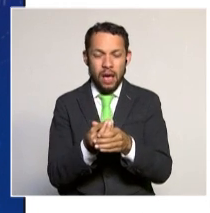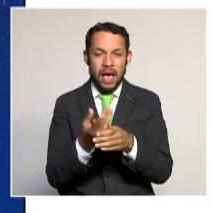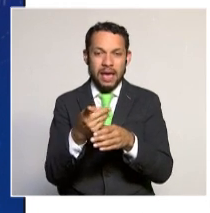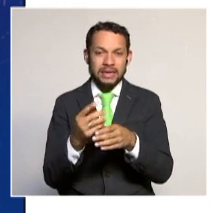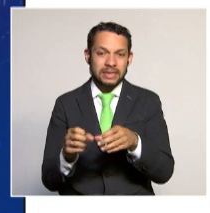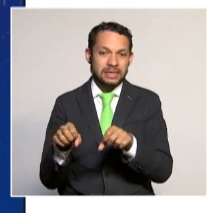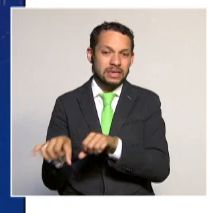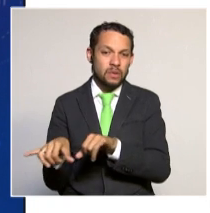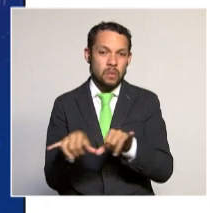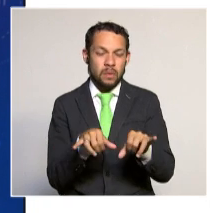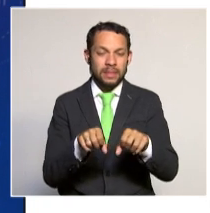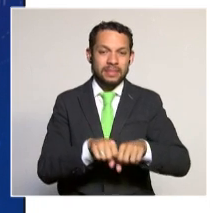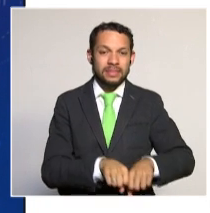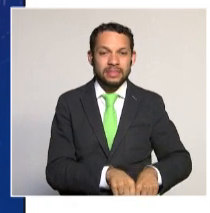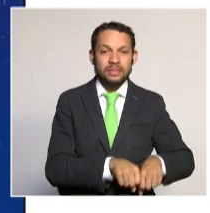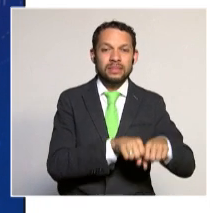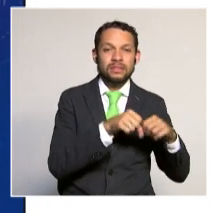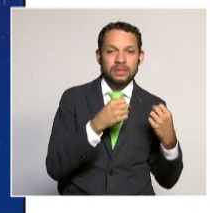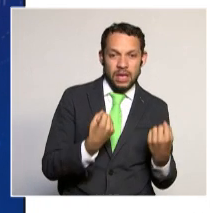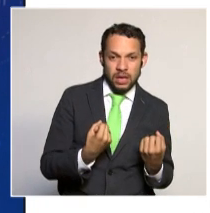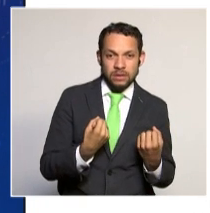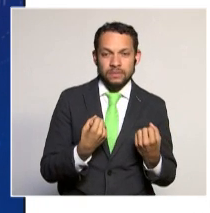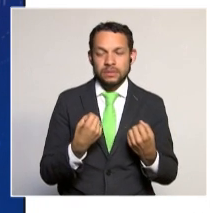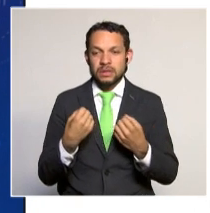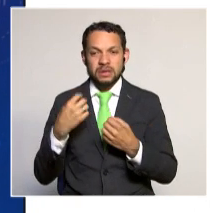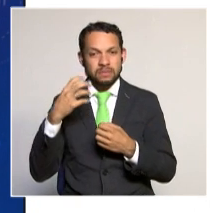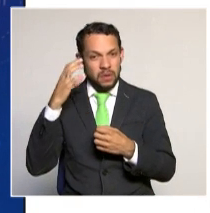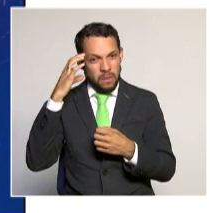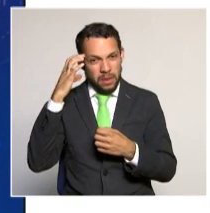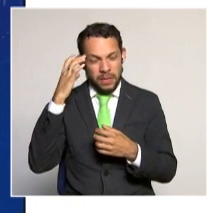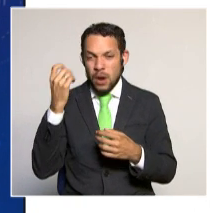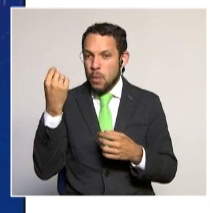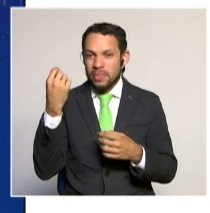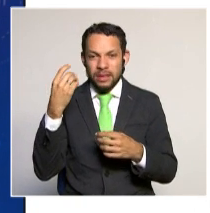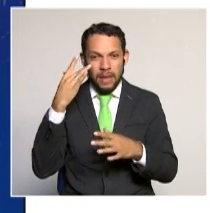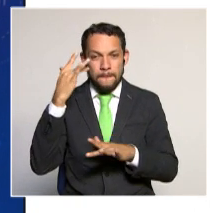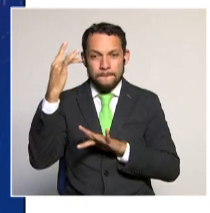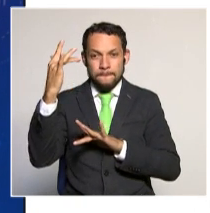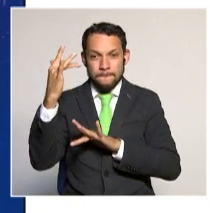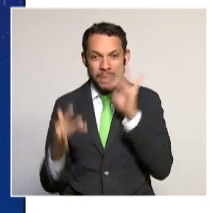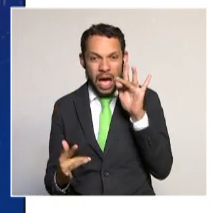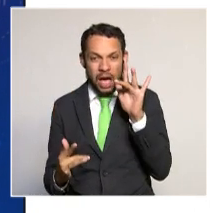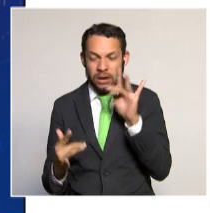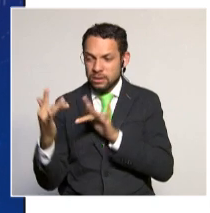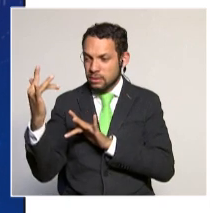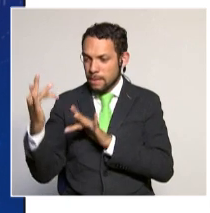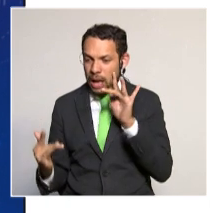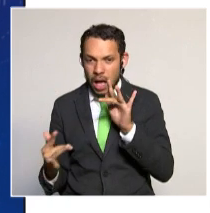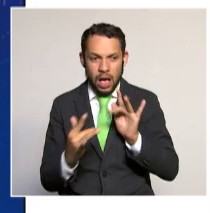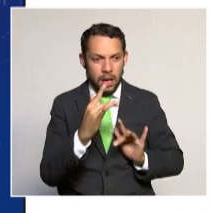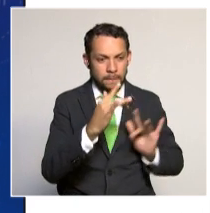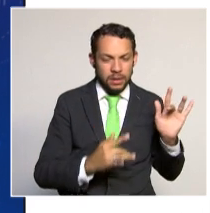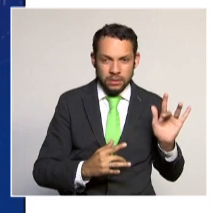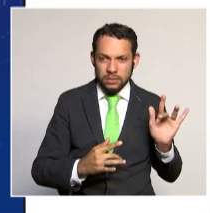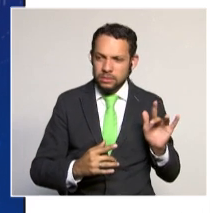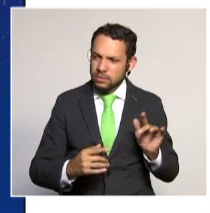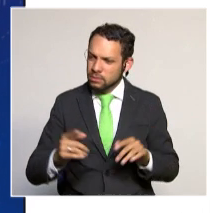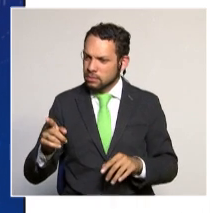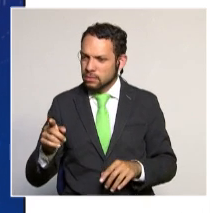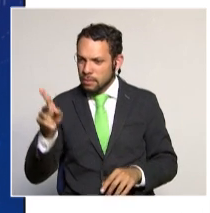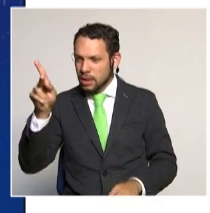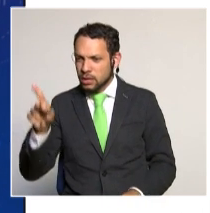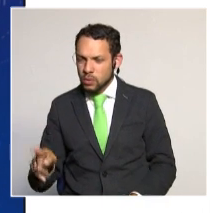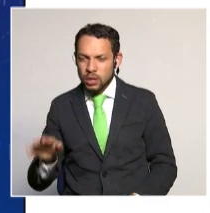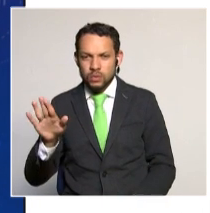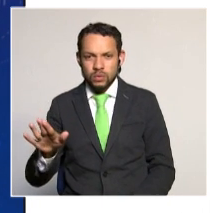equivale a que la información que una neurona produce no le va a llegar a las otras. Entonces una constante en estas personas es que tienen